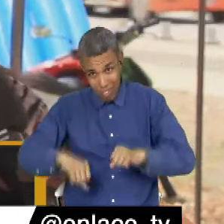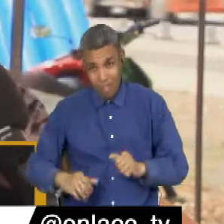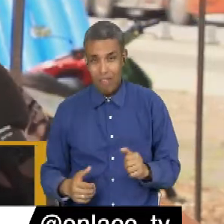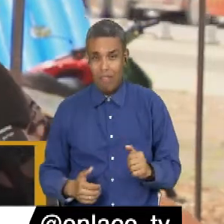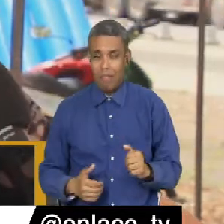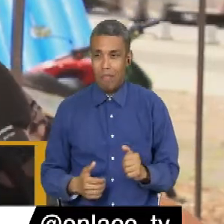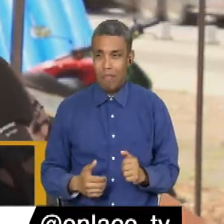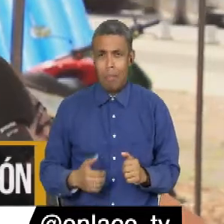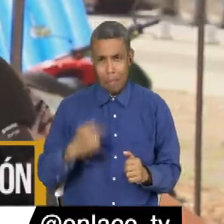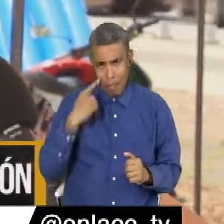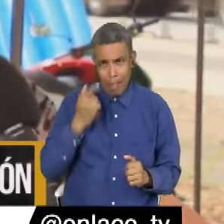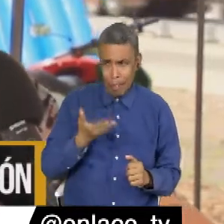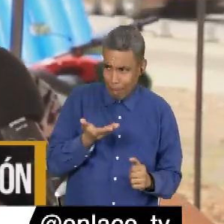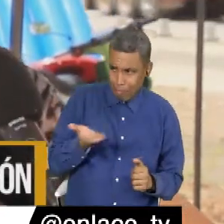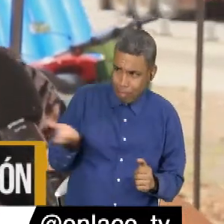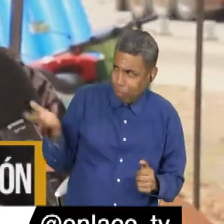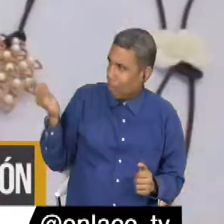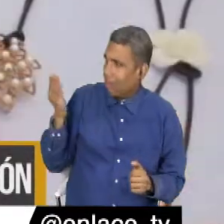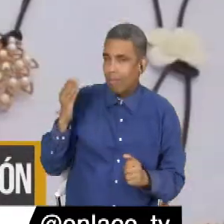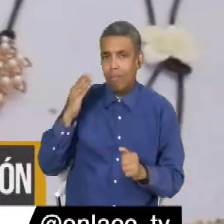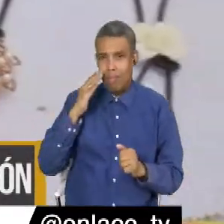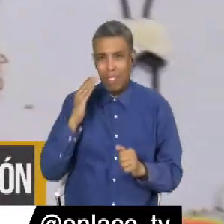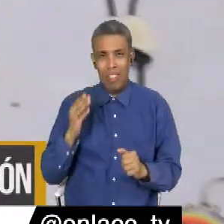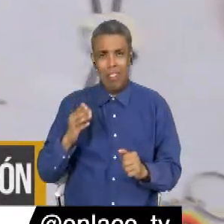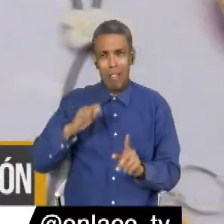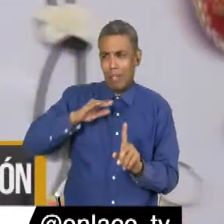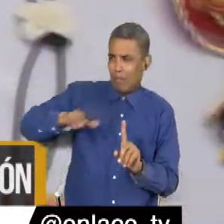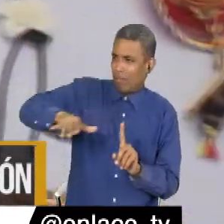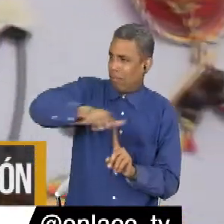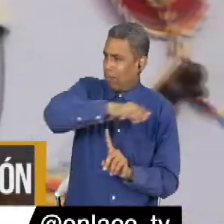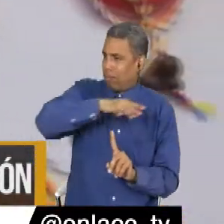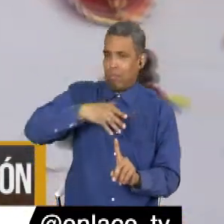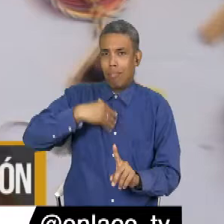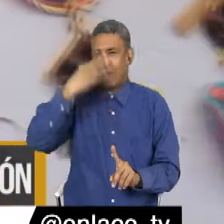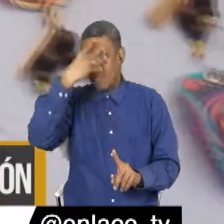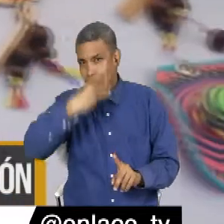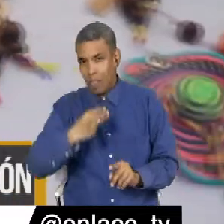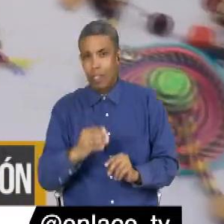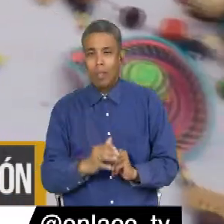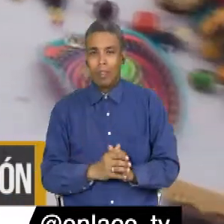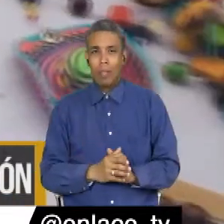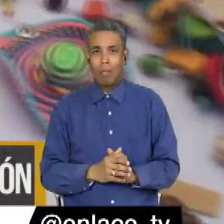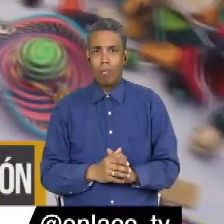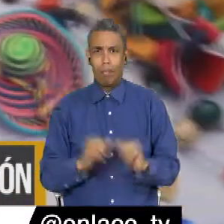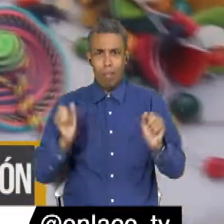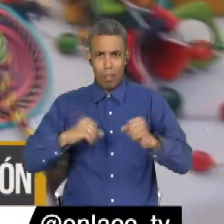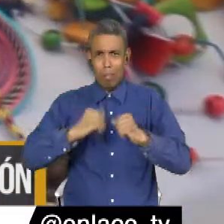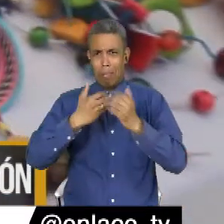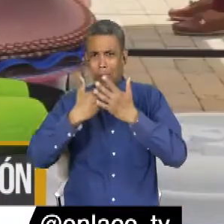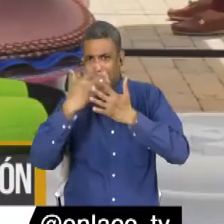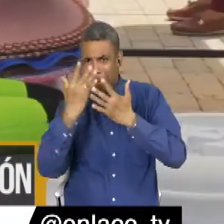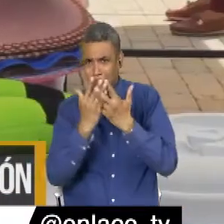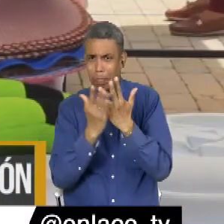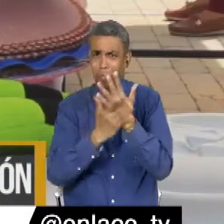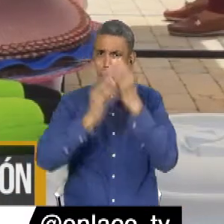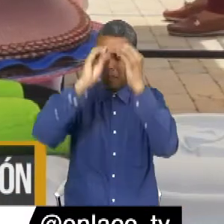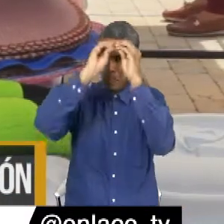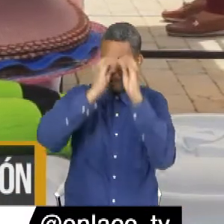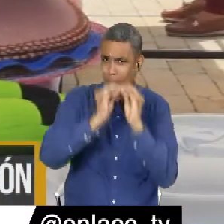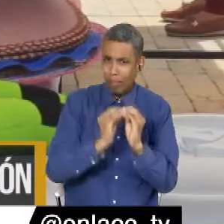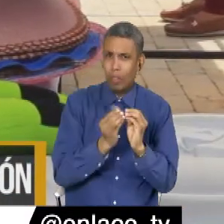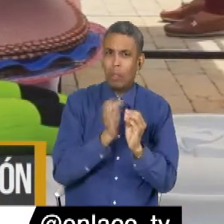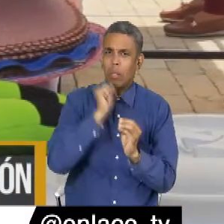cómo quedó el Cristo Petrolero. Y aparte aquí le tenemos las muestras de artesanías, lo que tiene